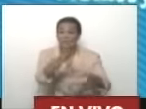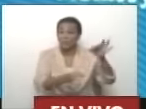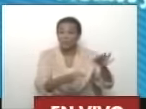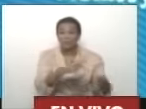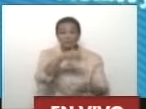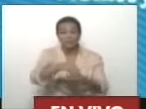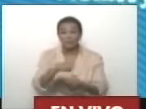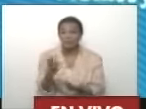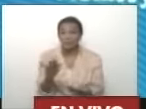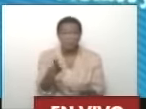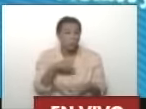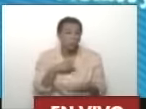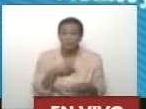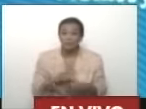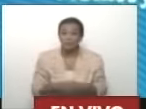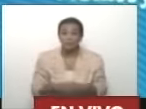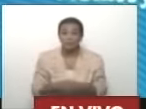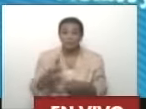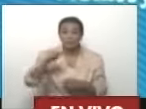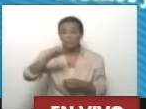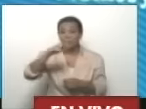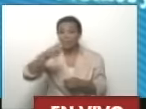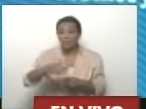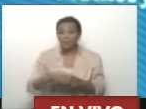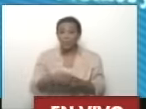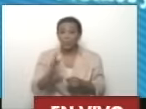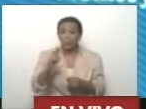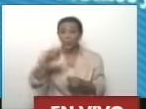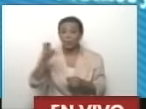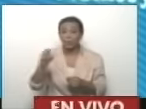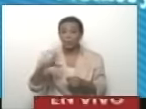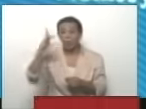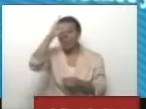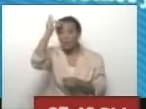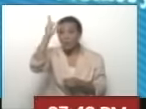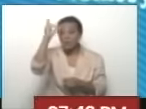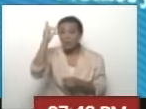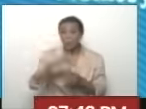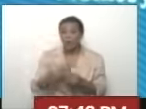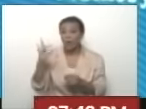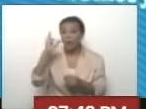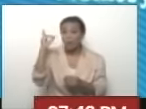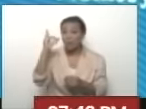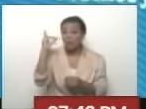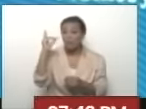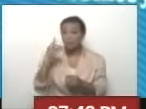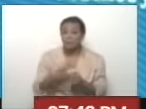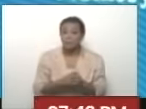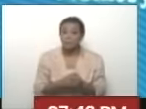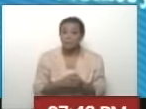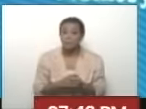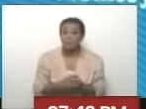Justicia. Benín, Bután, Bolivia, nuestra hermana Bolivia.